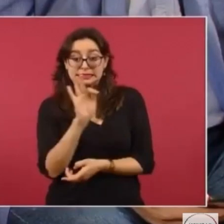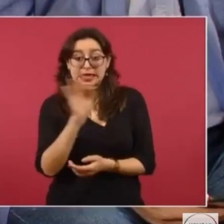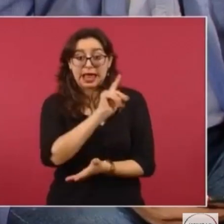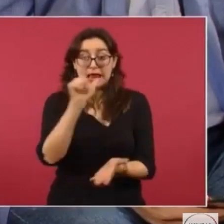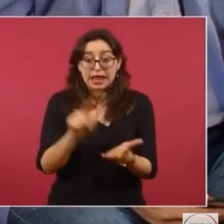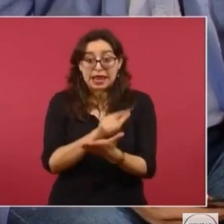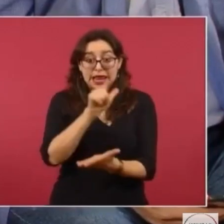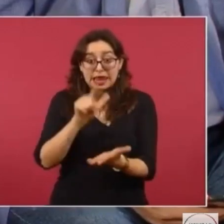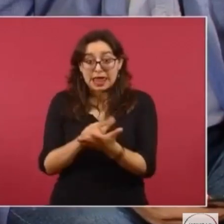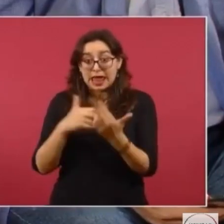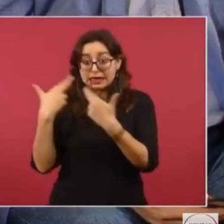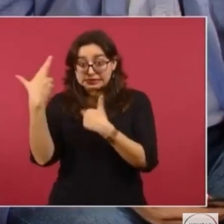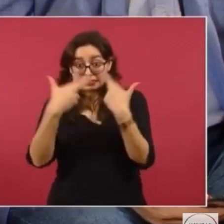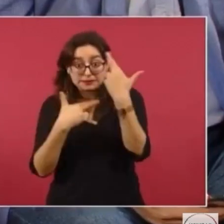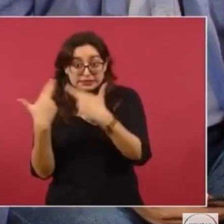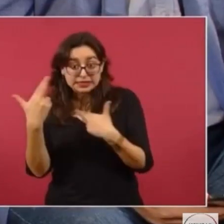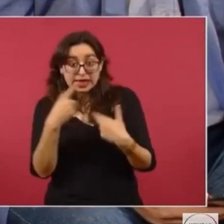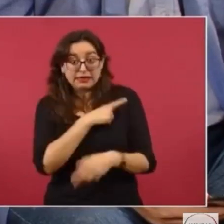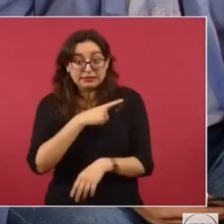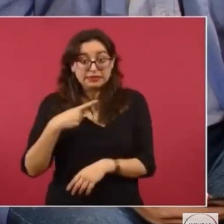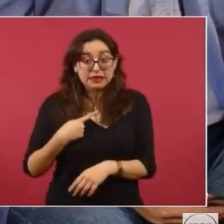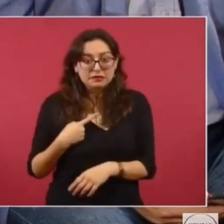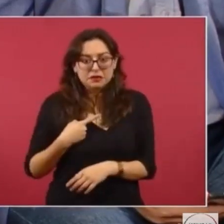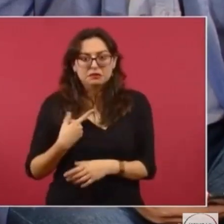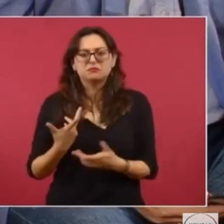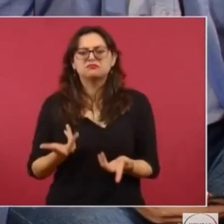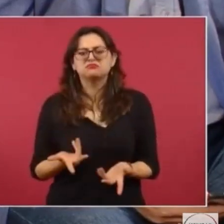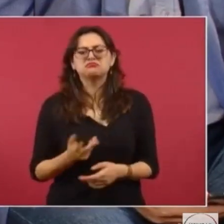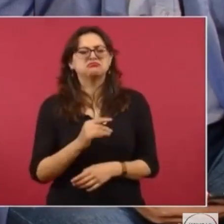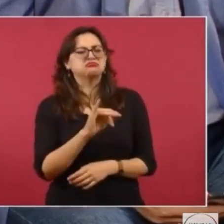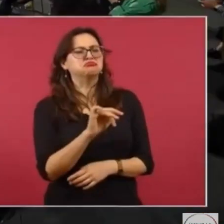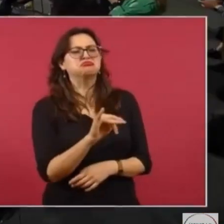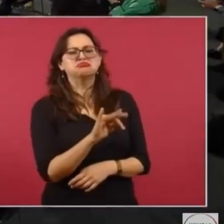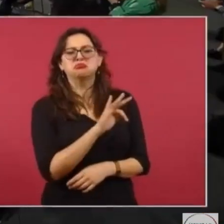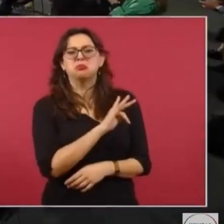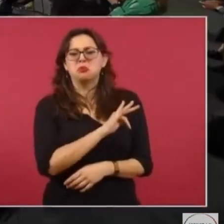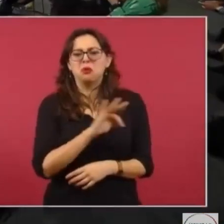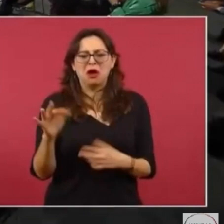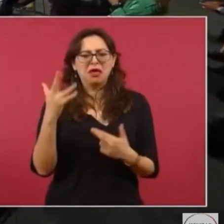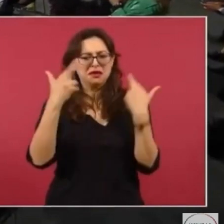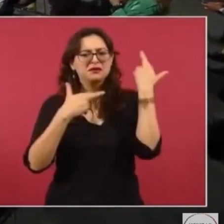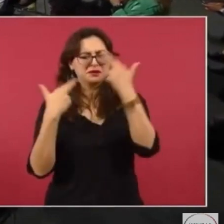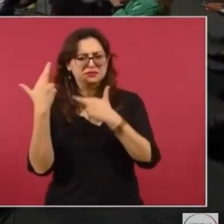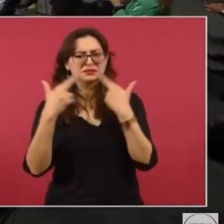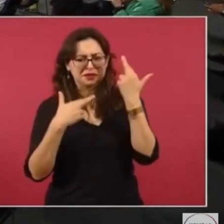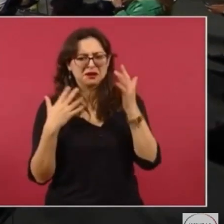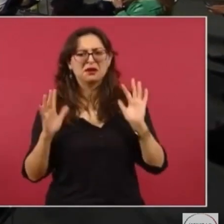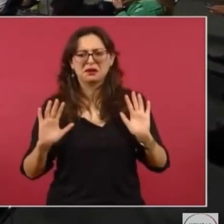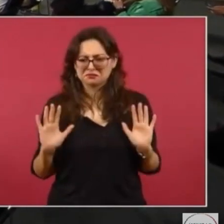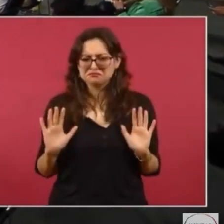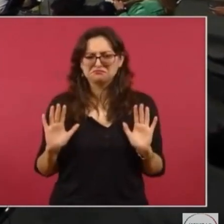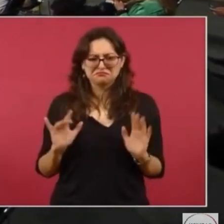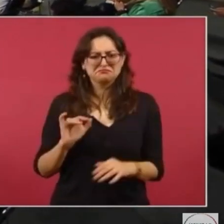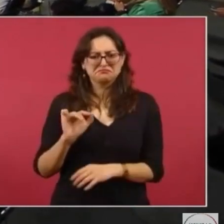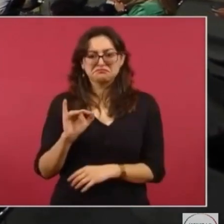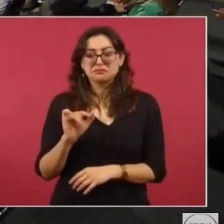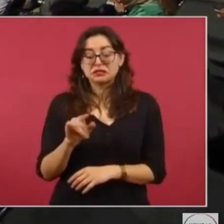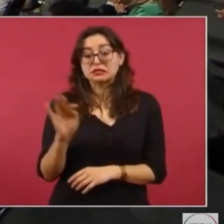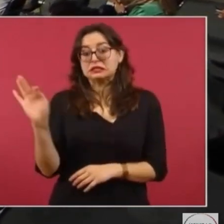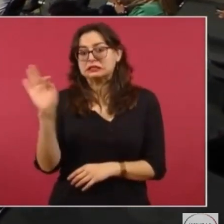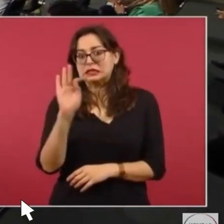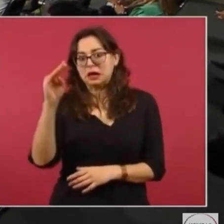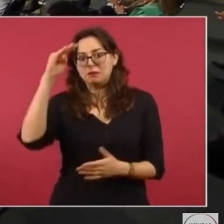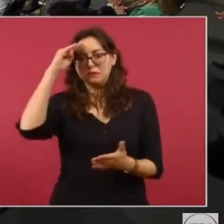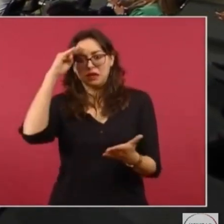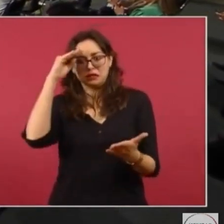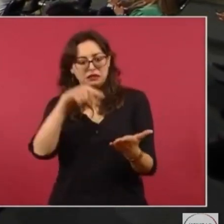la reforma? ¿Estaría usted consciente? Sí, pero todo aquello que se piense que